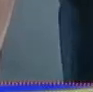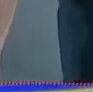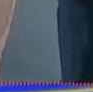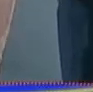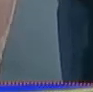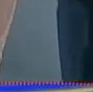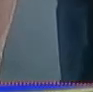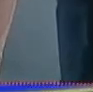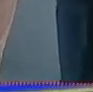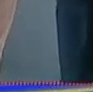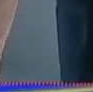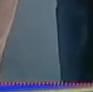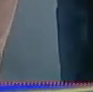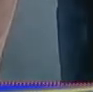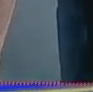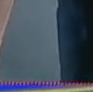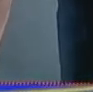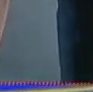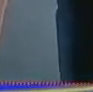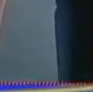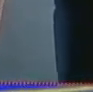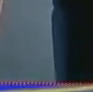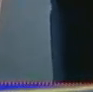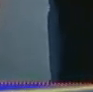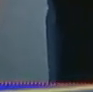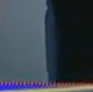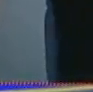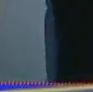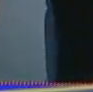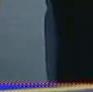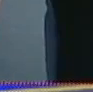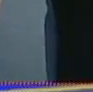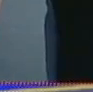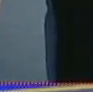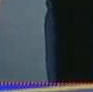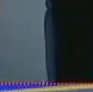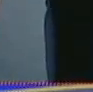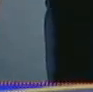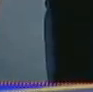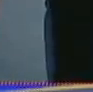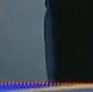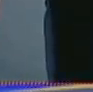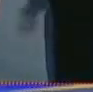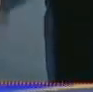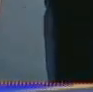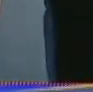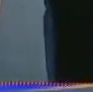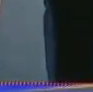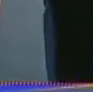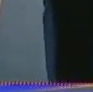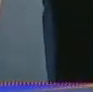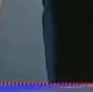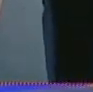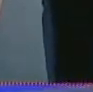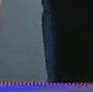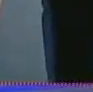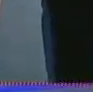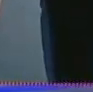esta fecha histórica, fecha memorable, fecha bicentenaria y de independencia, 10 de marzo del año